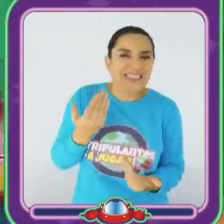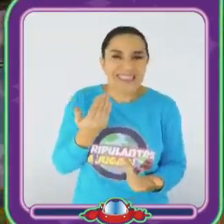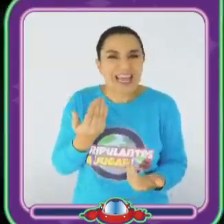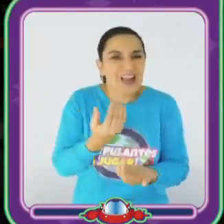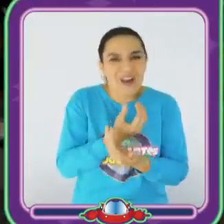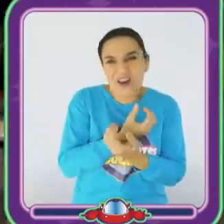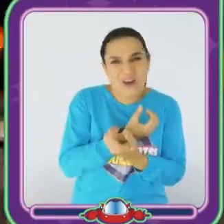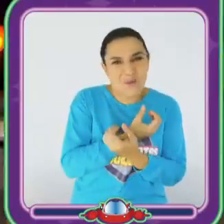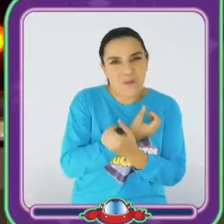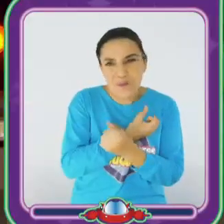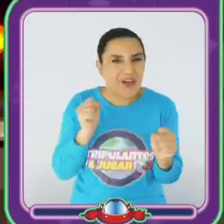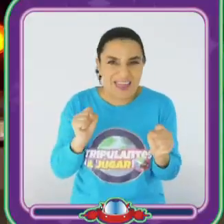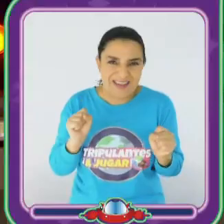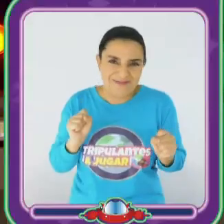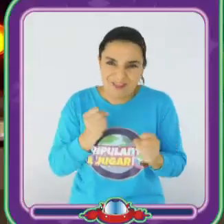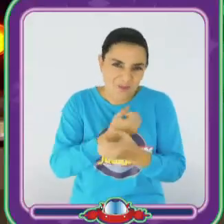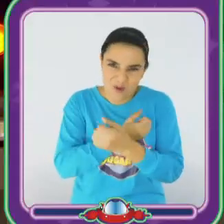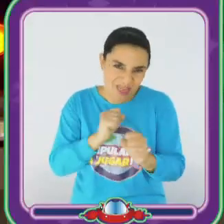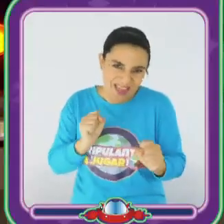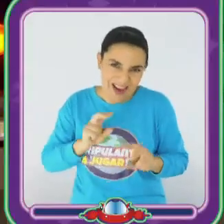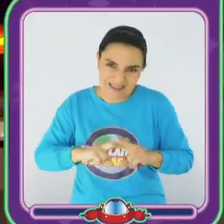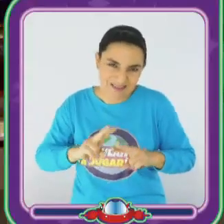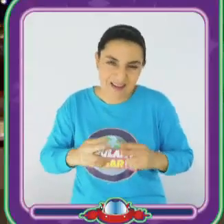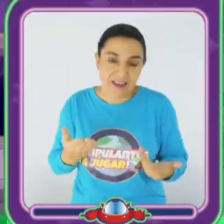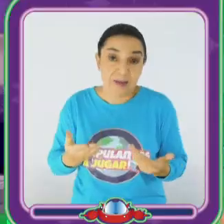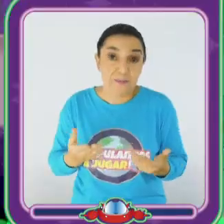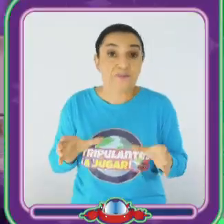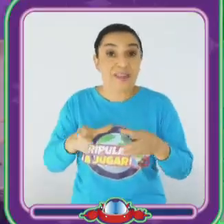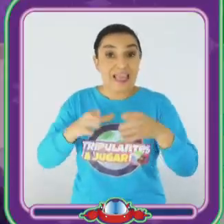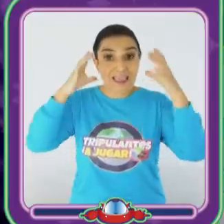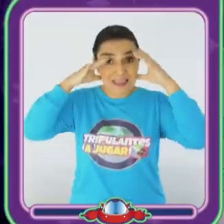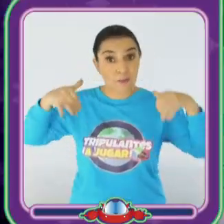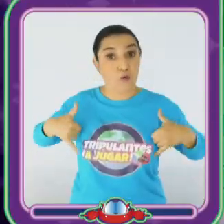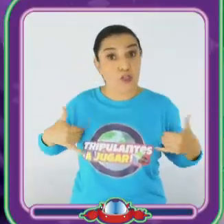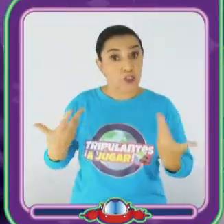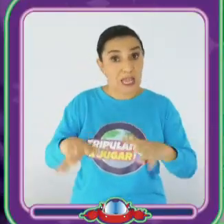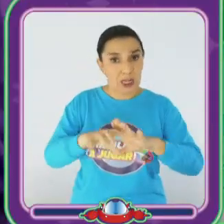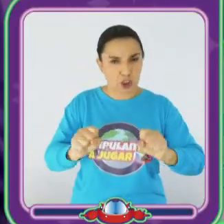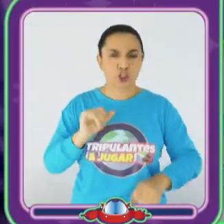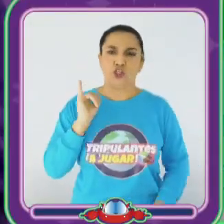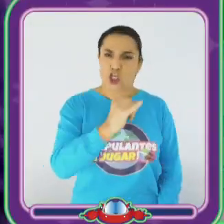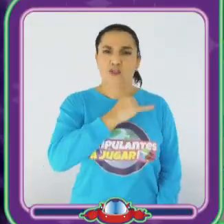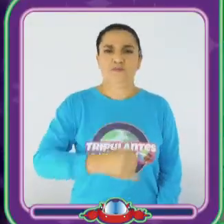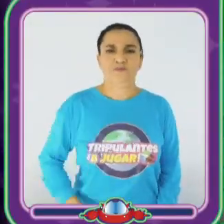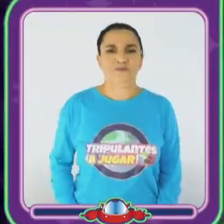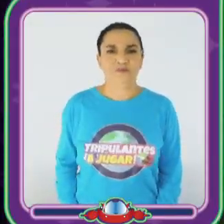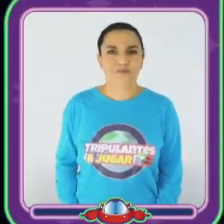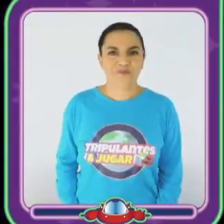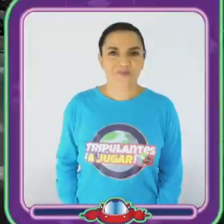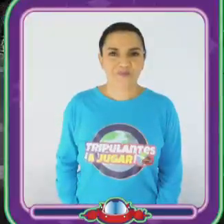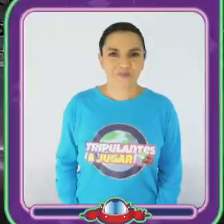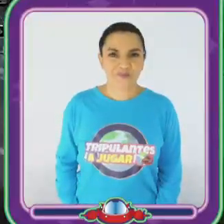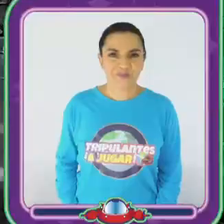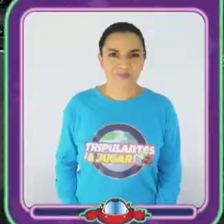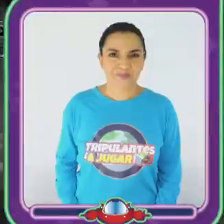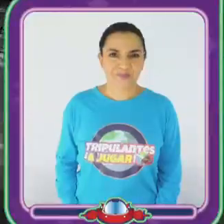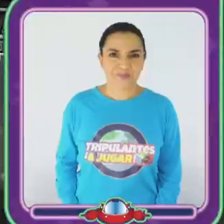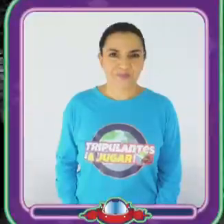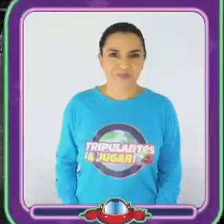vergüenza, que no lo iba a poder hacer. ¡Tripulación! ¿Lista? ¡Sí!